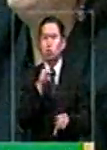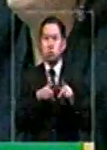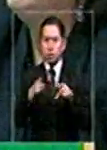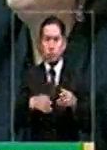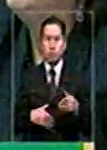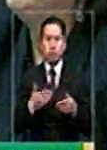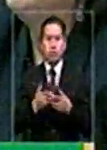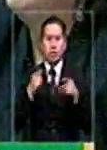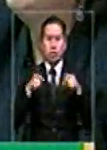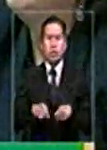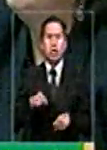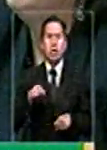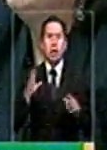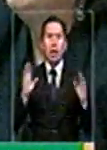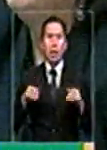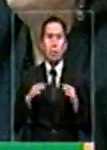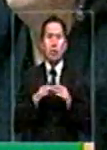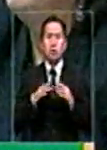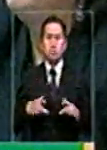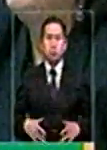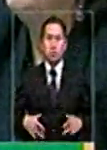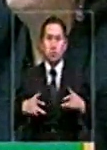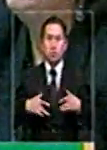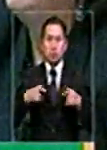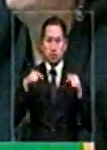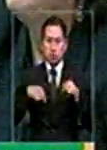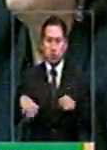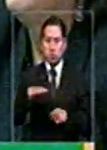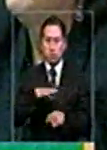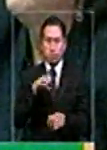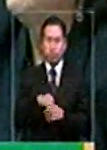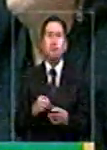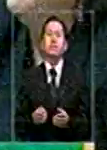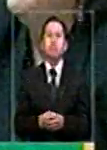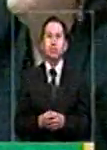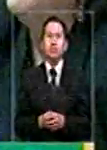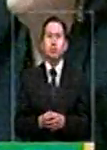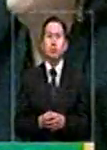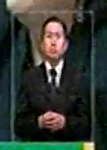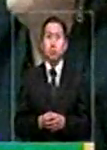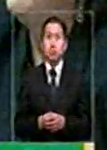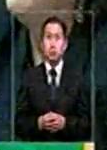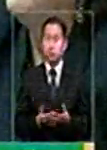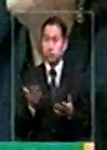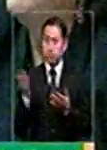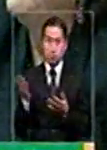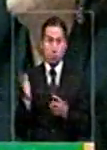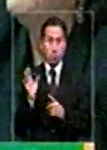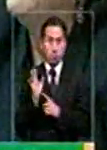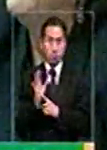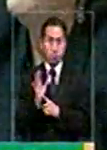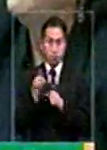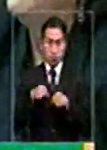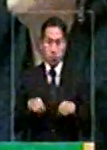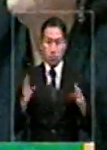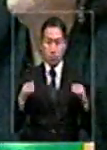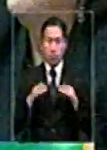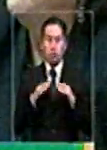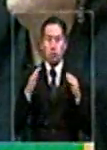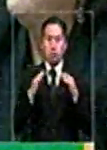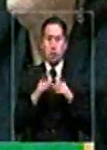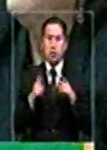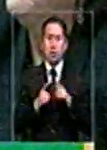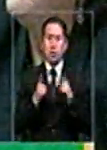las paseñas, estantes y habitantes de este municipio. Porque acá, en La Paz, es la casa grande